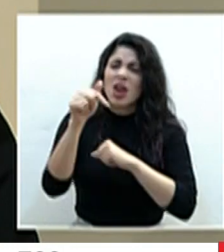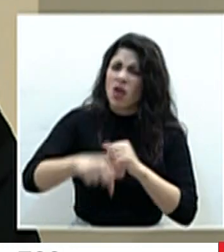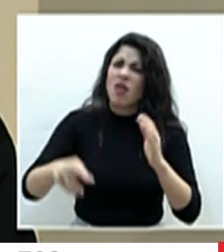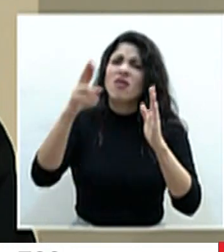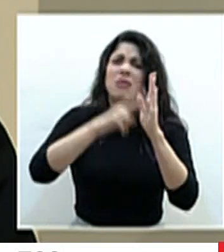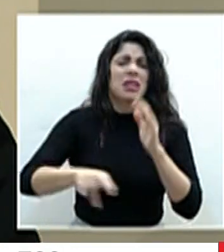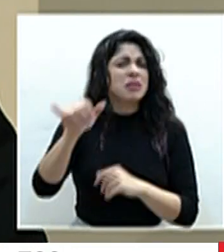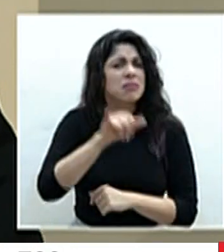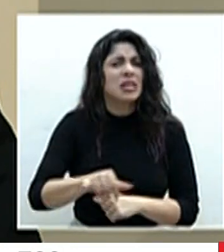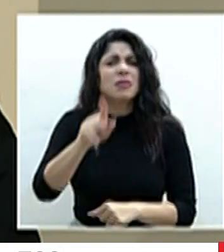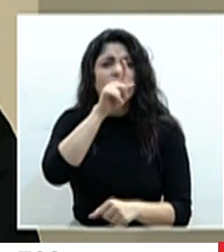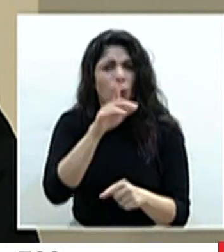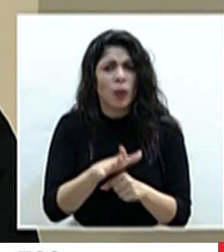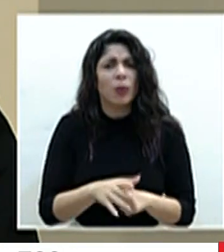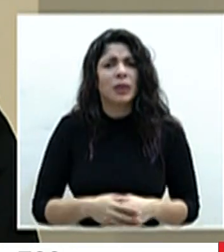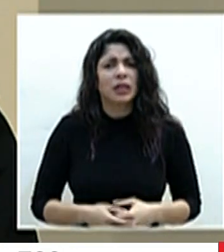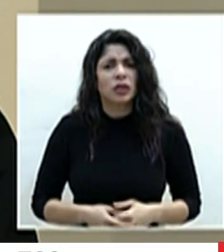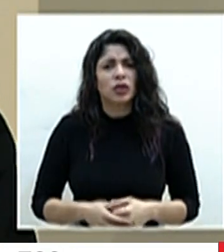ese mismo compromiso,